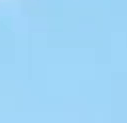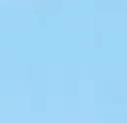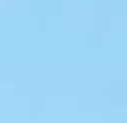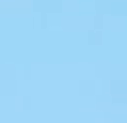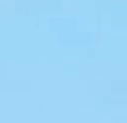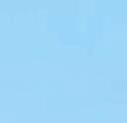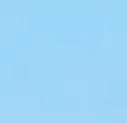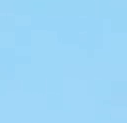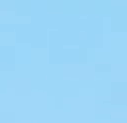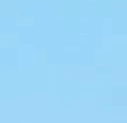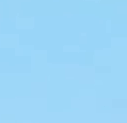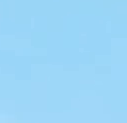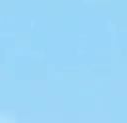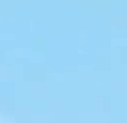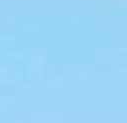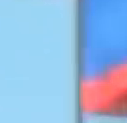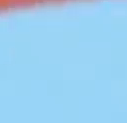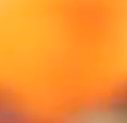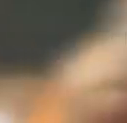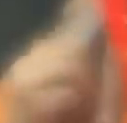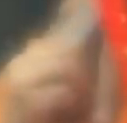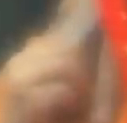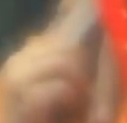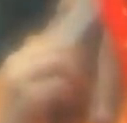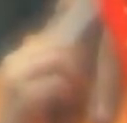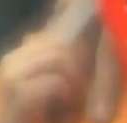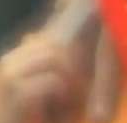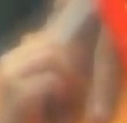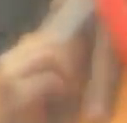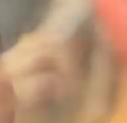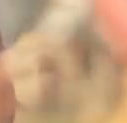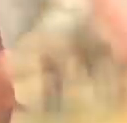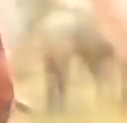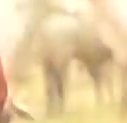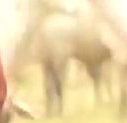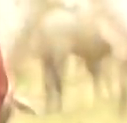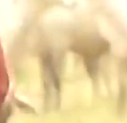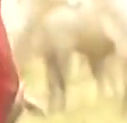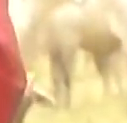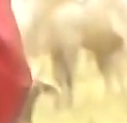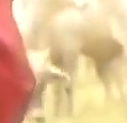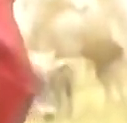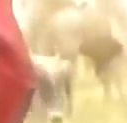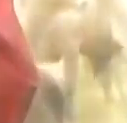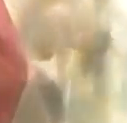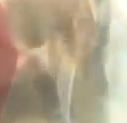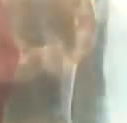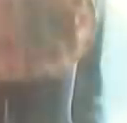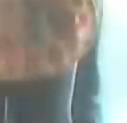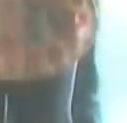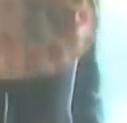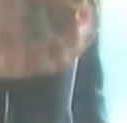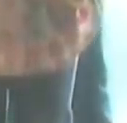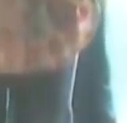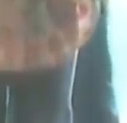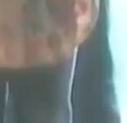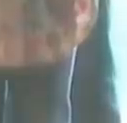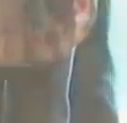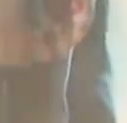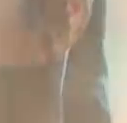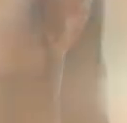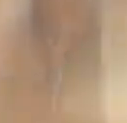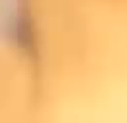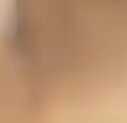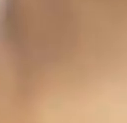del invierno aquel. La emoción que yo sentí al acariciar